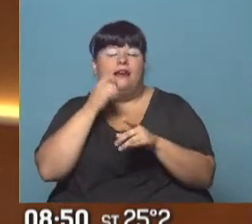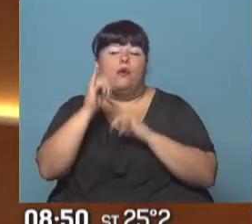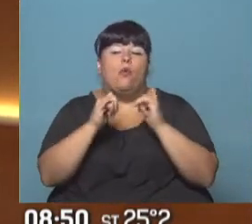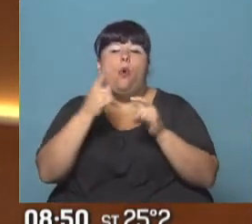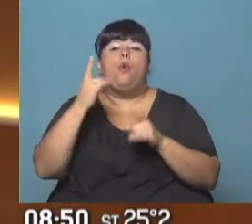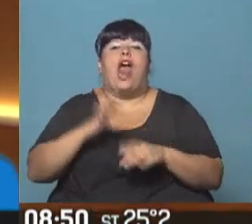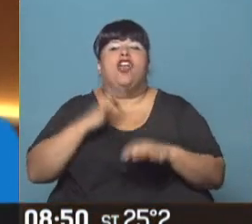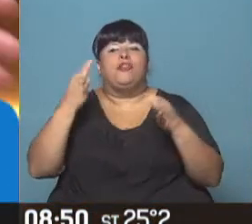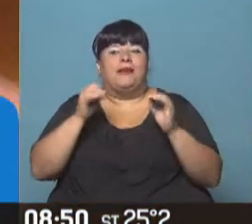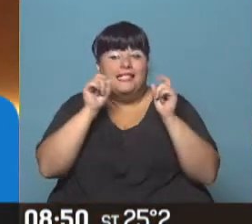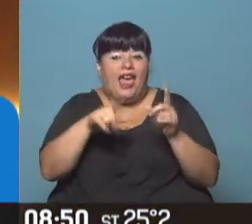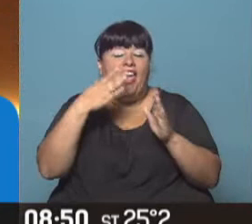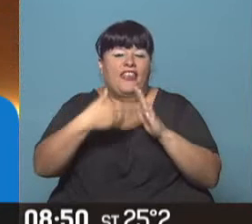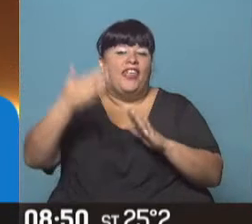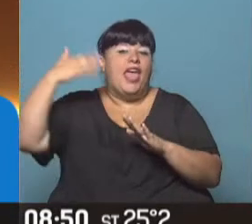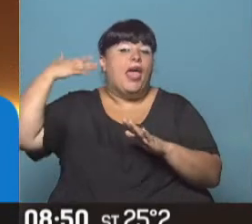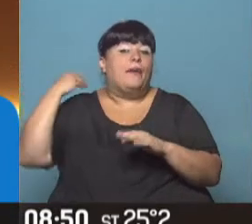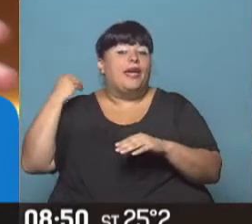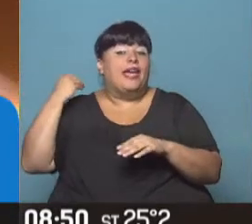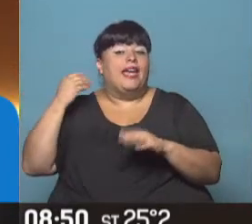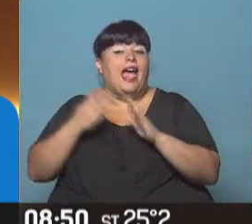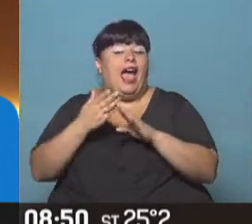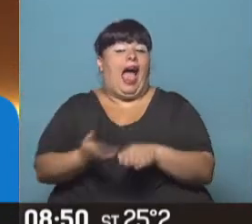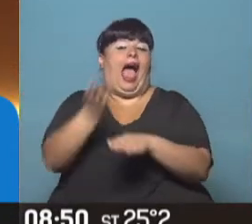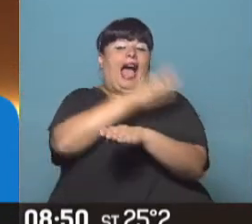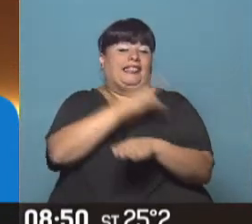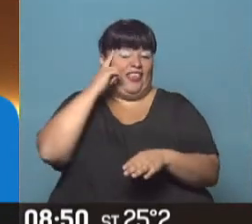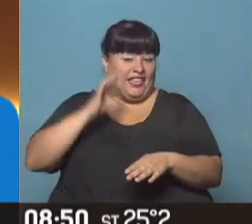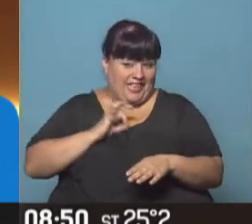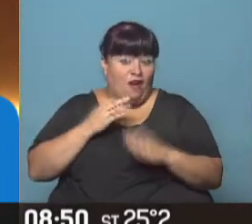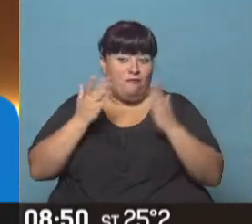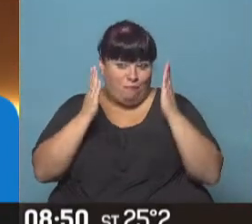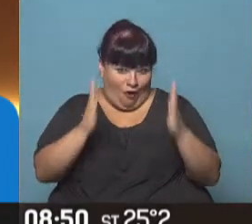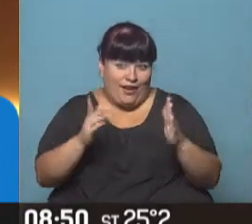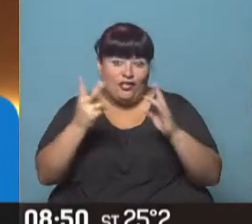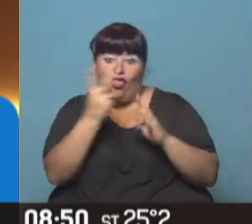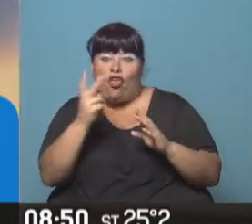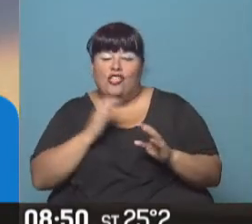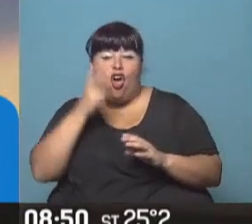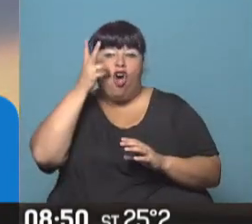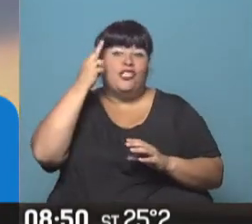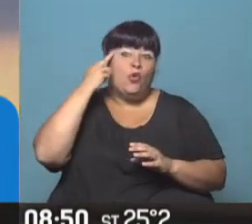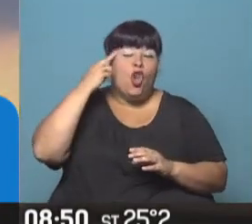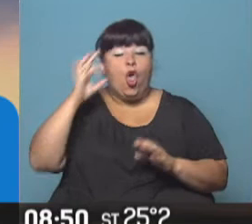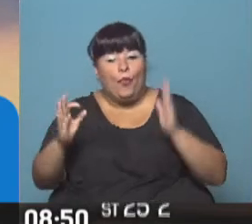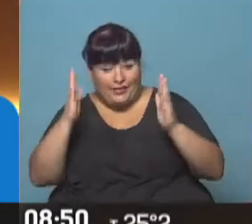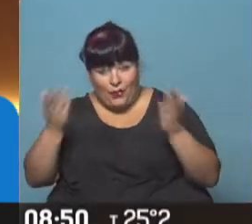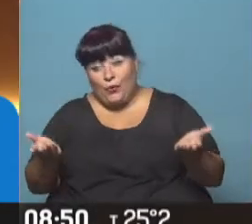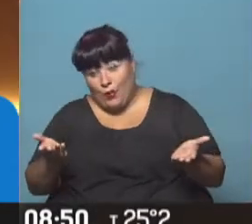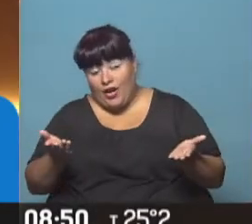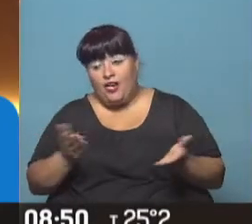en particular, vos tenés que hablar de la década anterior, ¿no? Por eso me detenía en esos 2 años, 89-90.